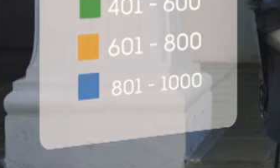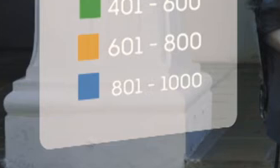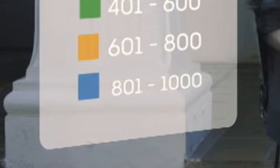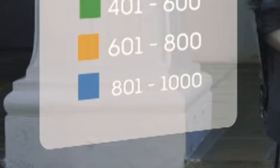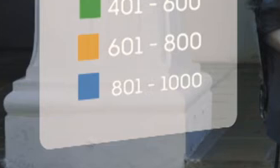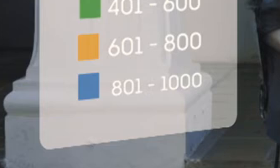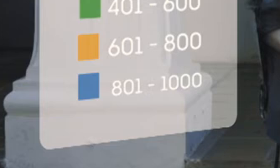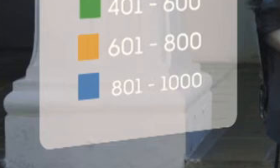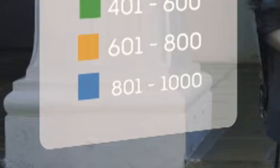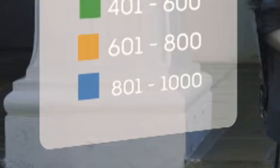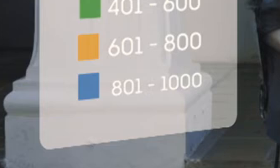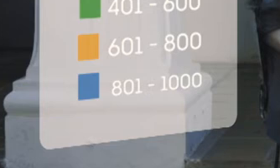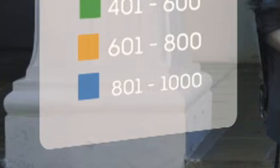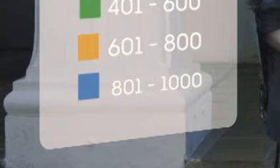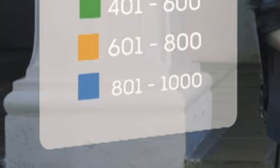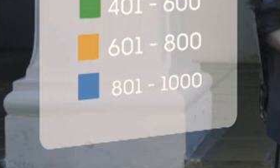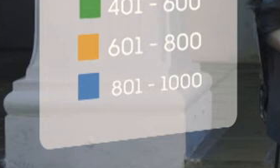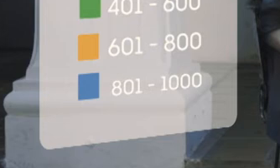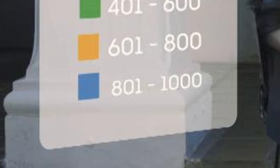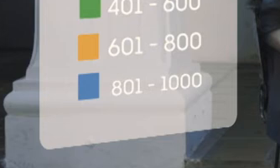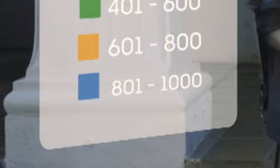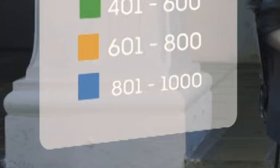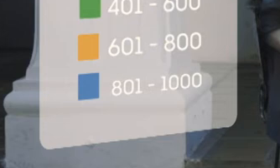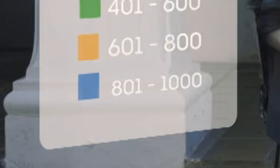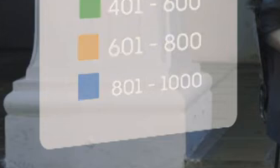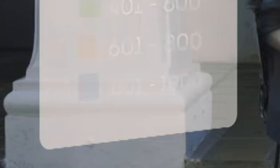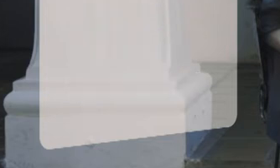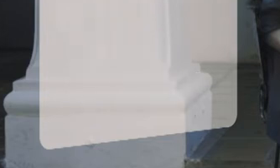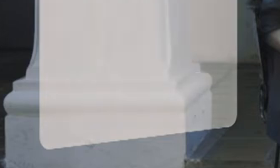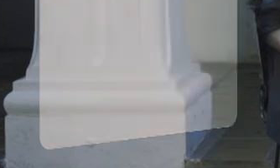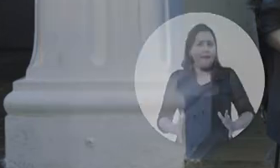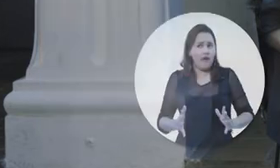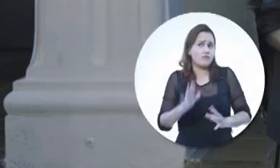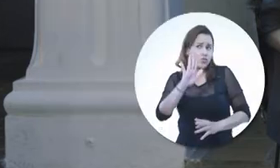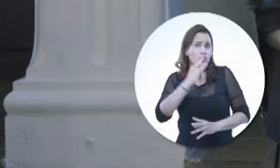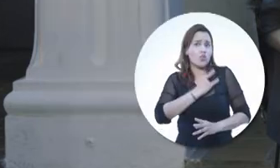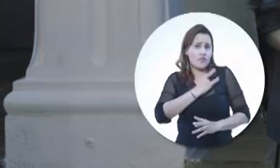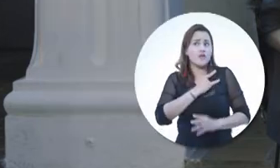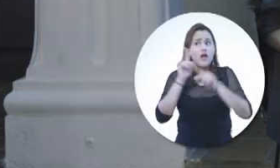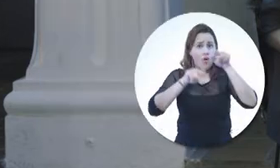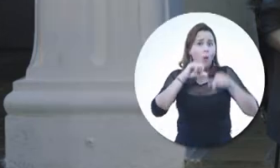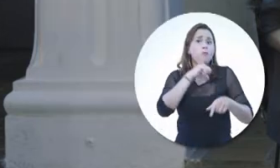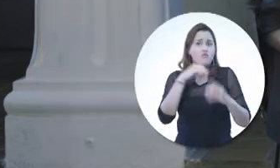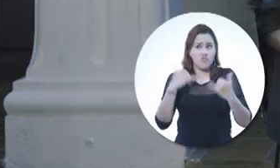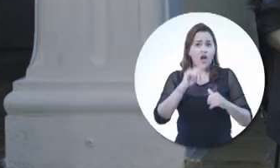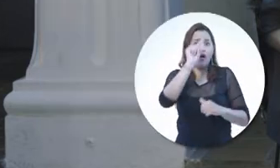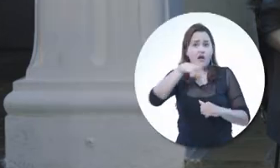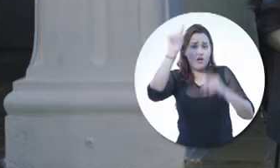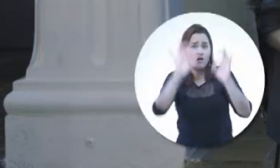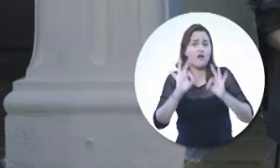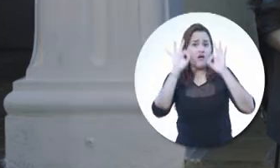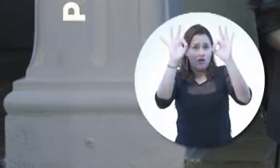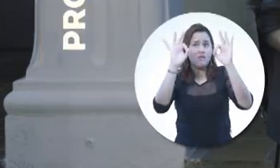del país, que han fortalecido los intercambios estudiantiles. Ah, pero varias de esas universidades tienen acreditación de alta